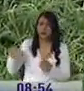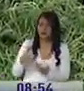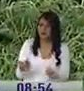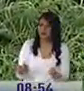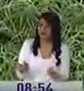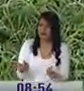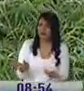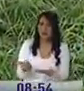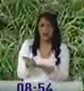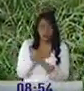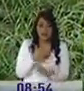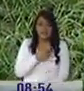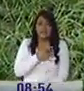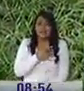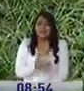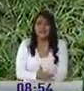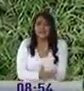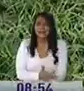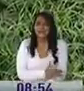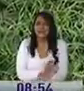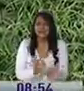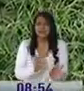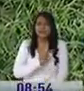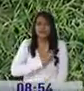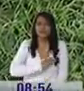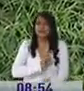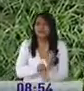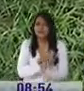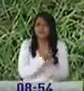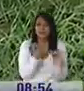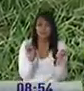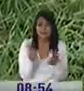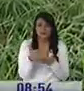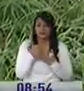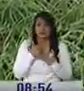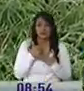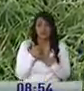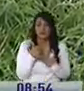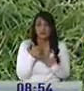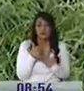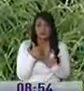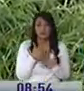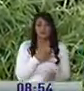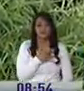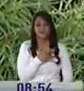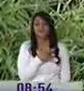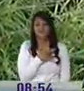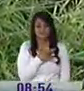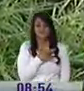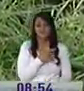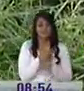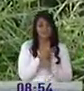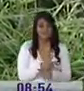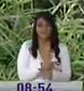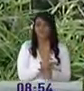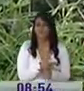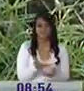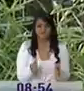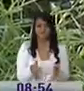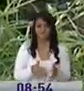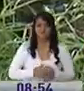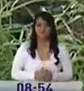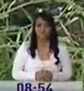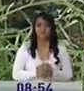de humanidad por parte de los municipales eh Y la verdad que nos sentimos todavía desprotegidos Acá además hago un